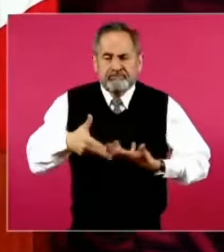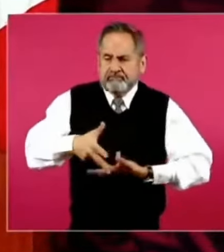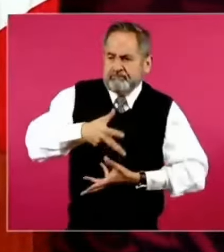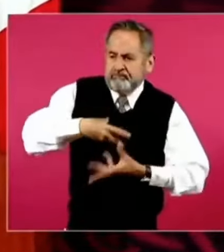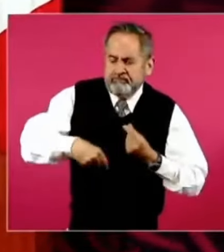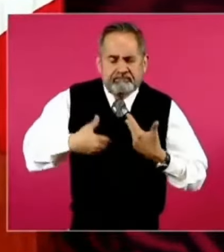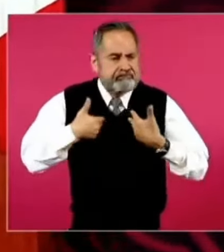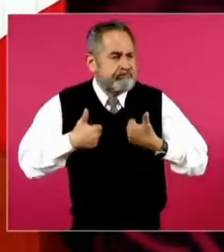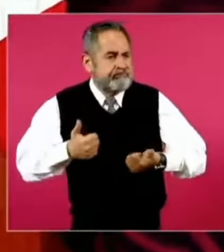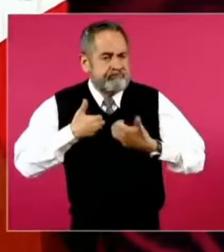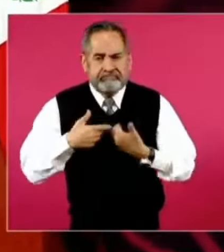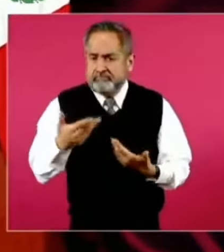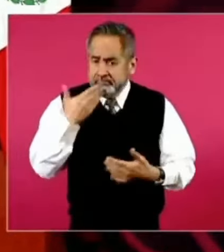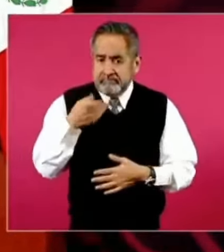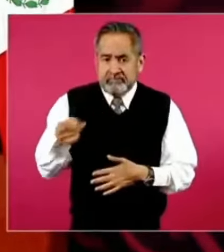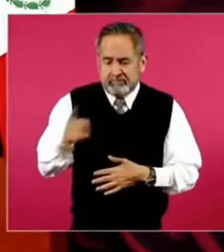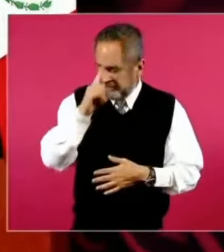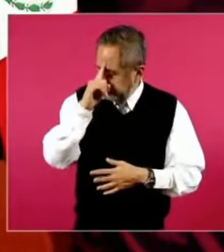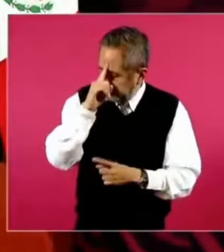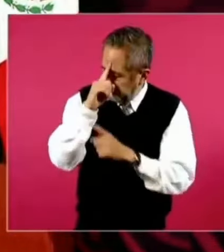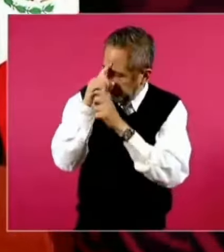y una mujer con convicciones,